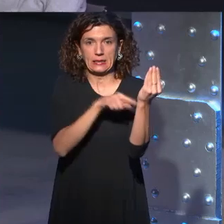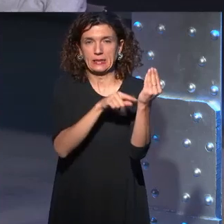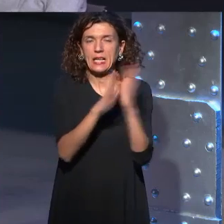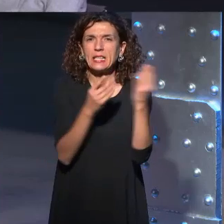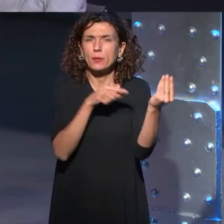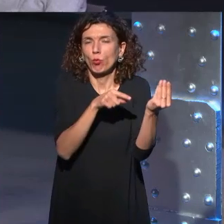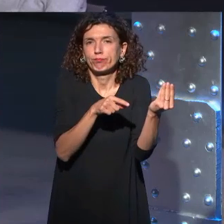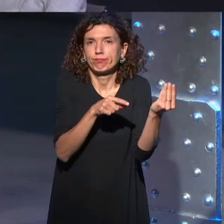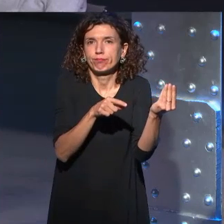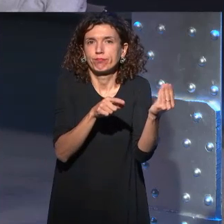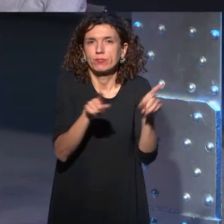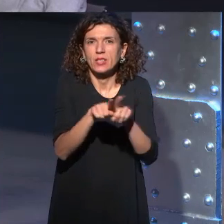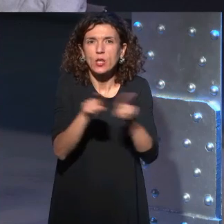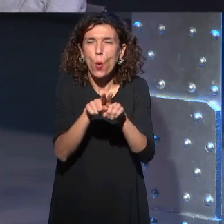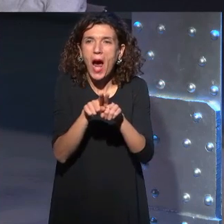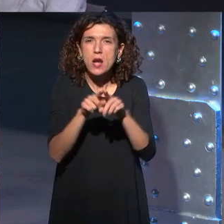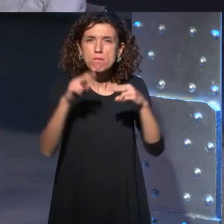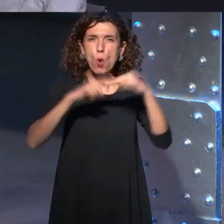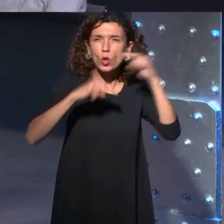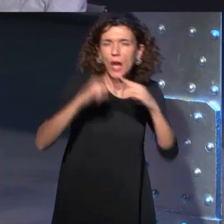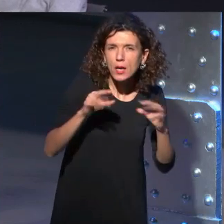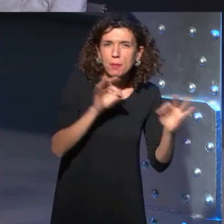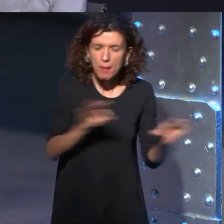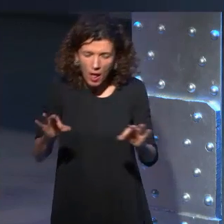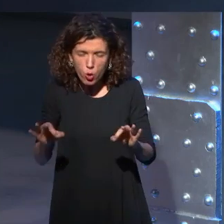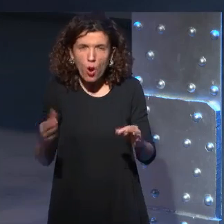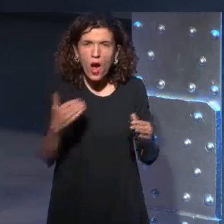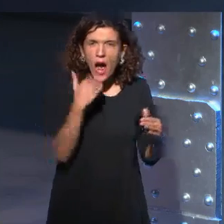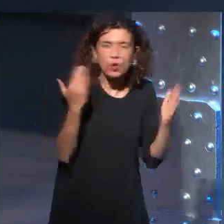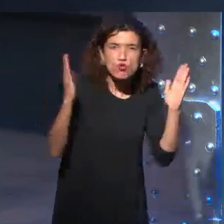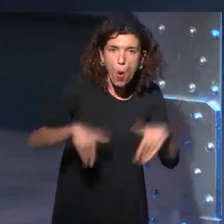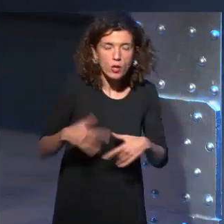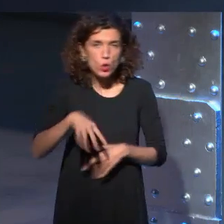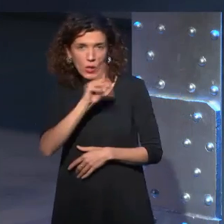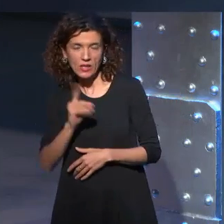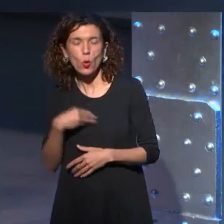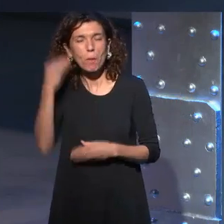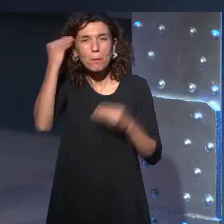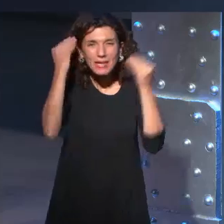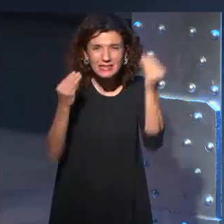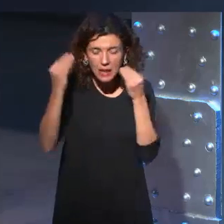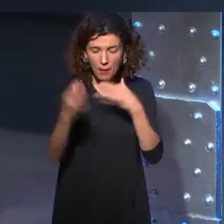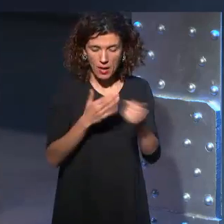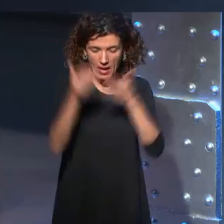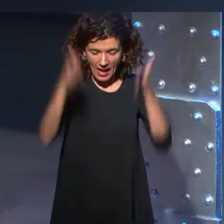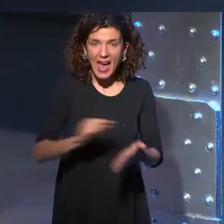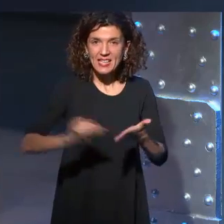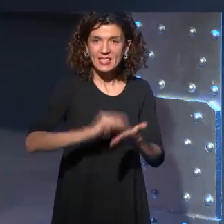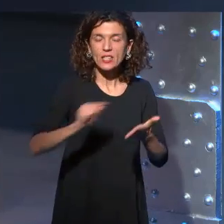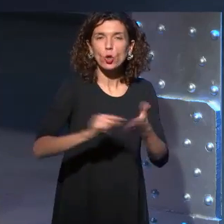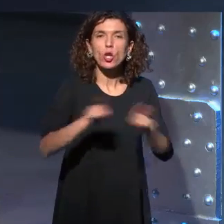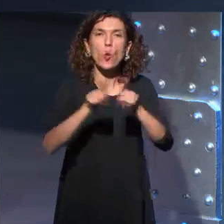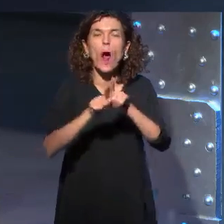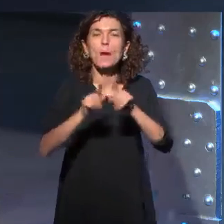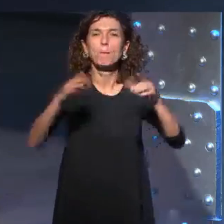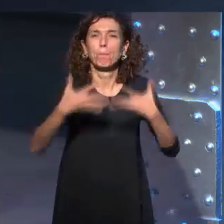que haya una sala de montaje. No lo puedo entender porque yo siempre pensaba que los escritores os poníais una gran